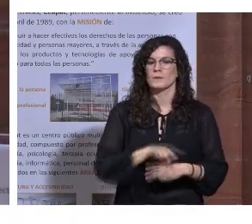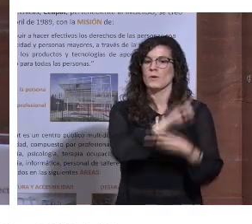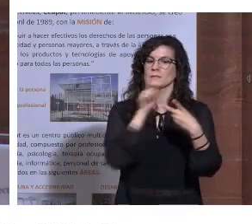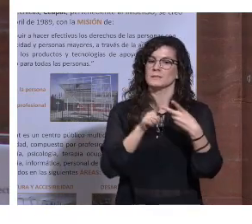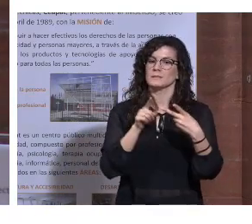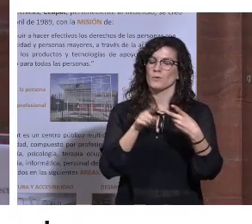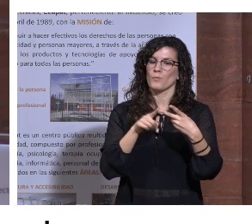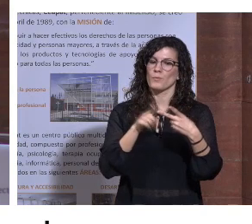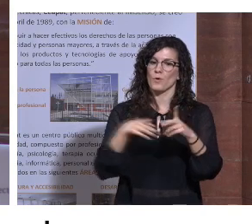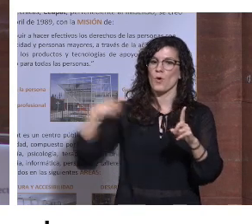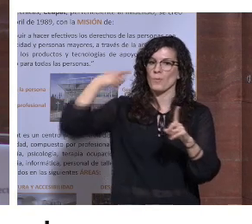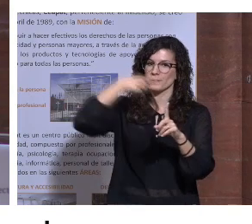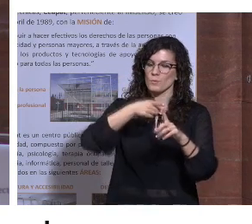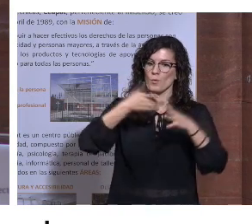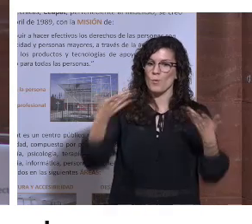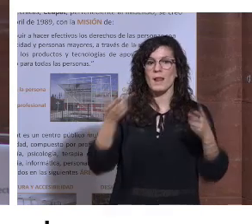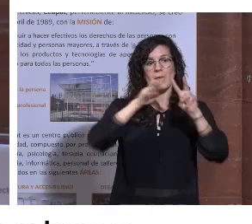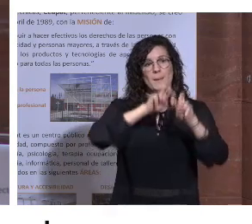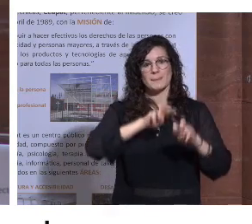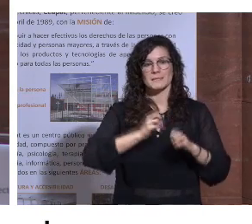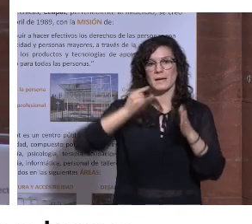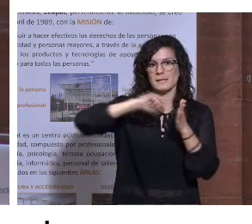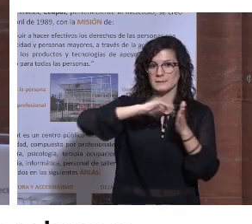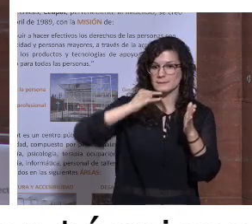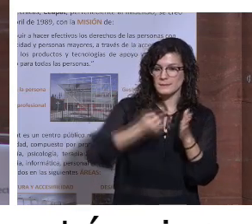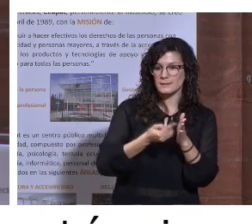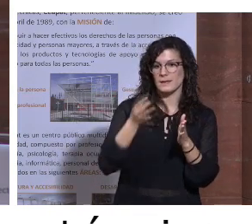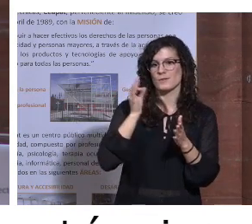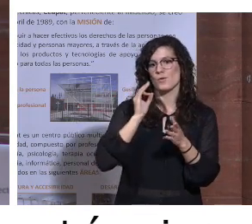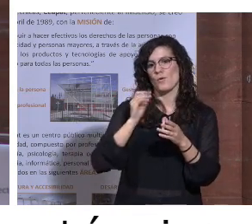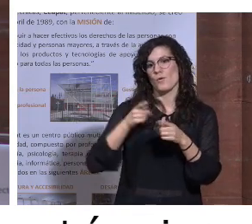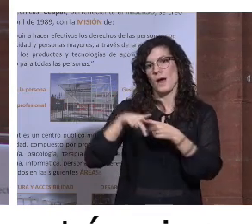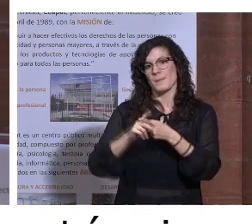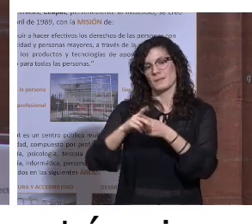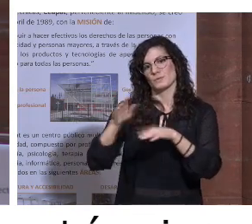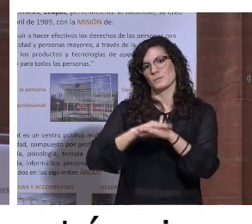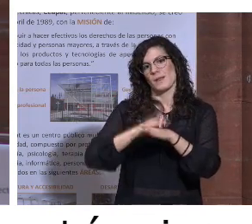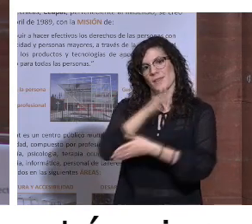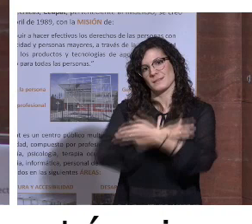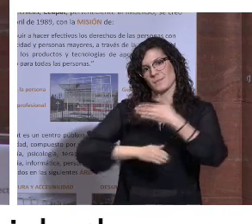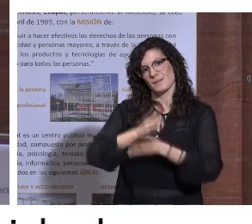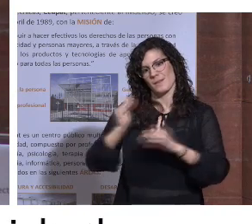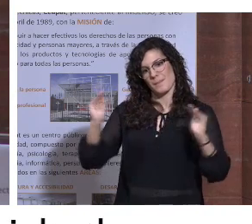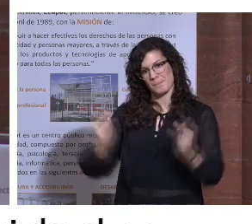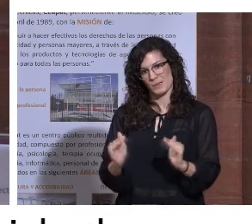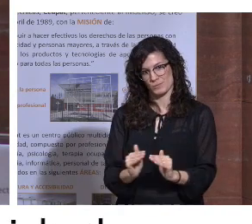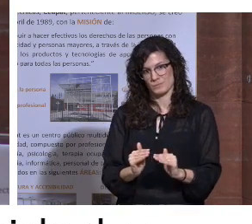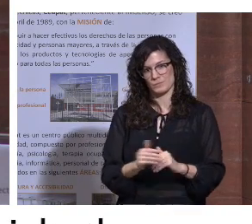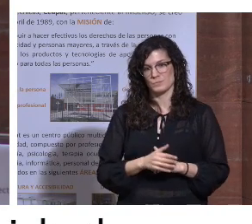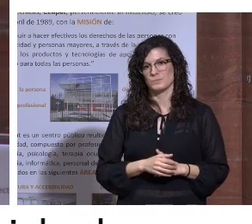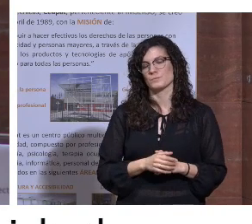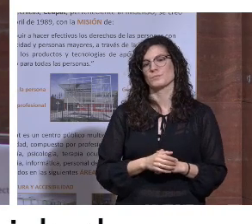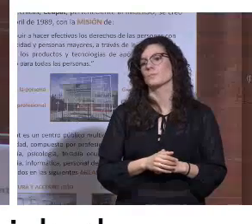objetivo era investigar técnicas y aparatos para reducir discapacidad y producir otras capacidades. Claro,